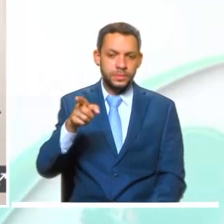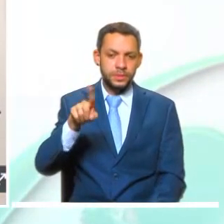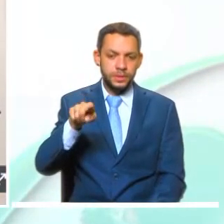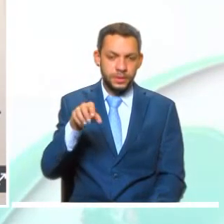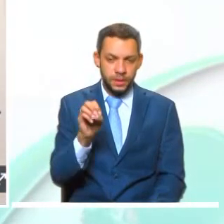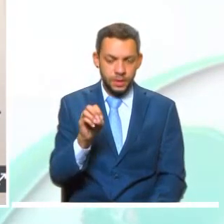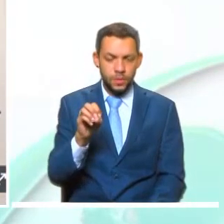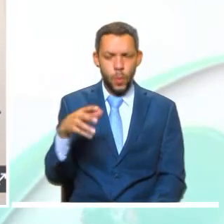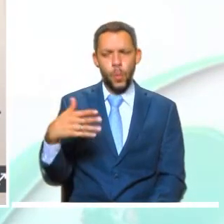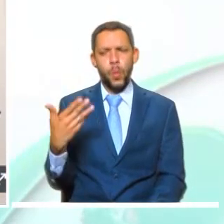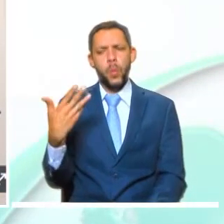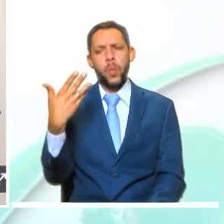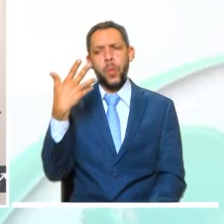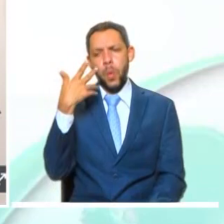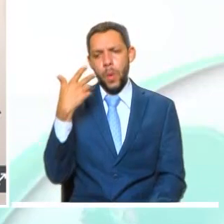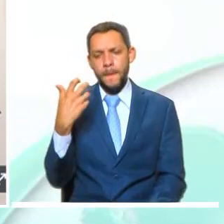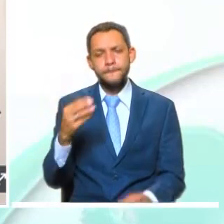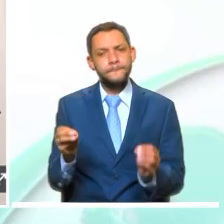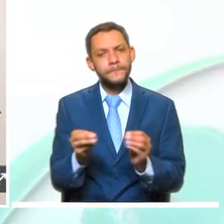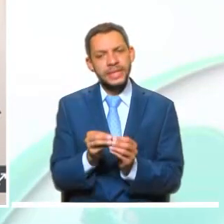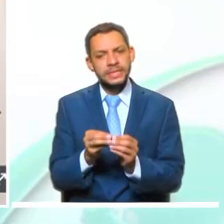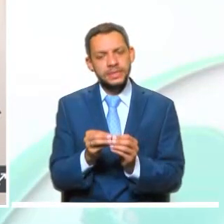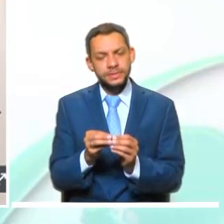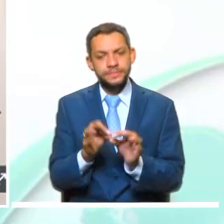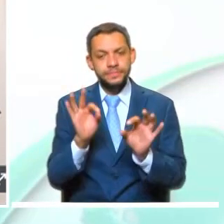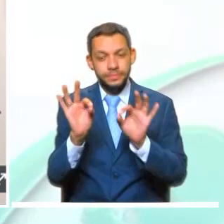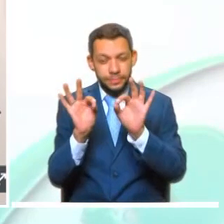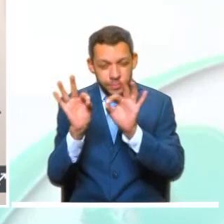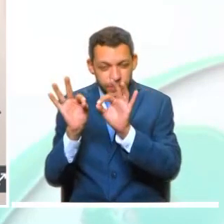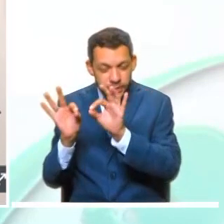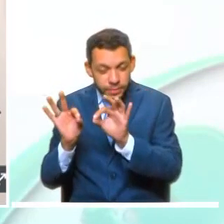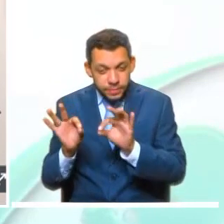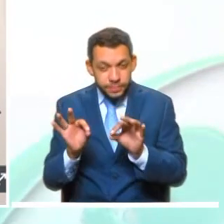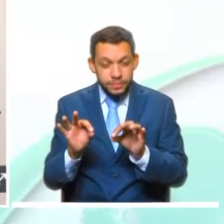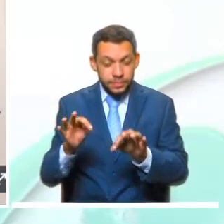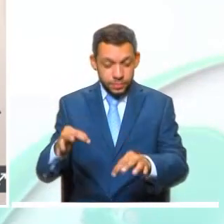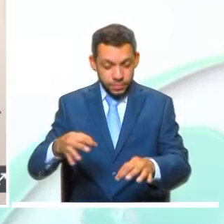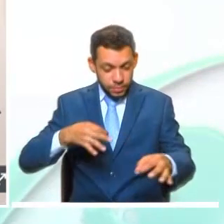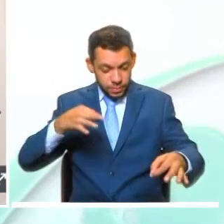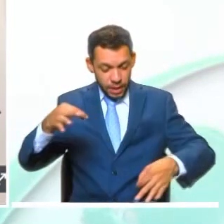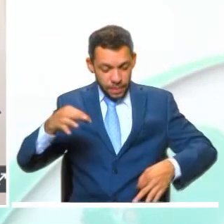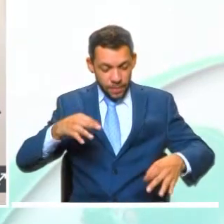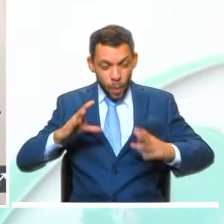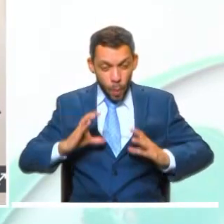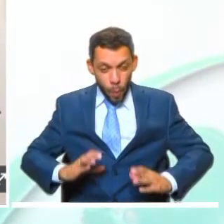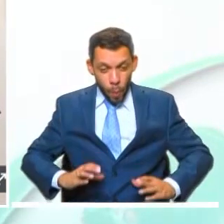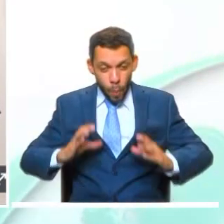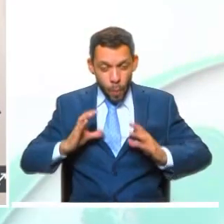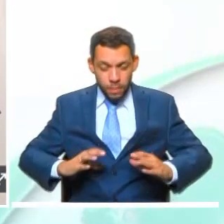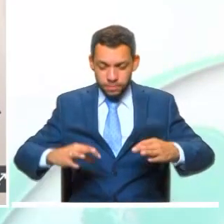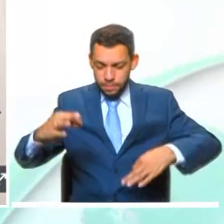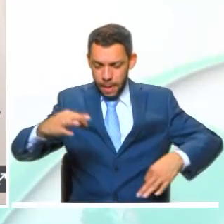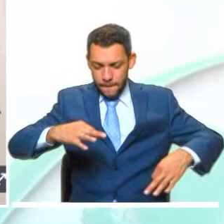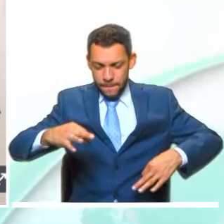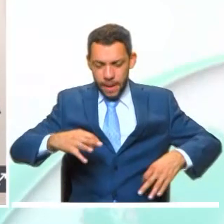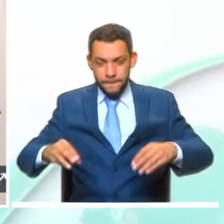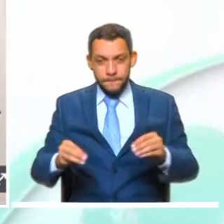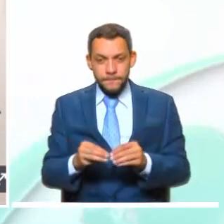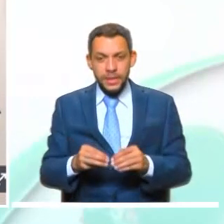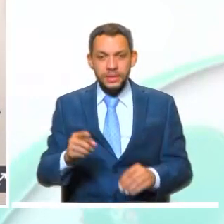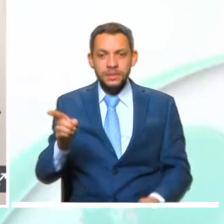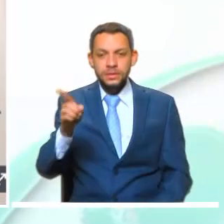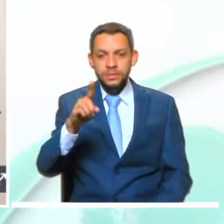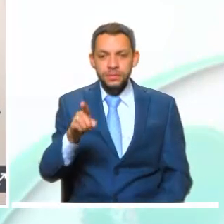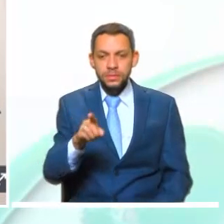terapéuticas la terapia neural muy importante el colocar terapia neural los sueros con vitamina c porque una